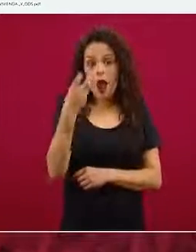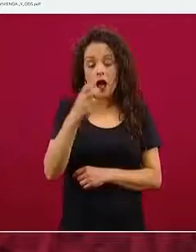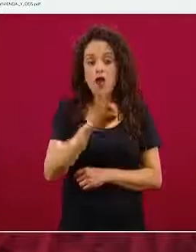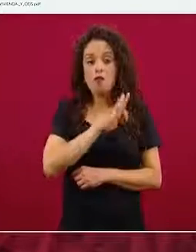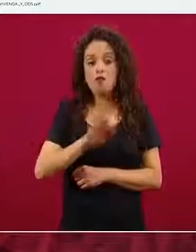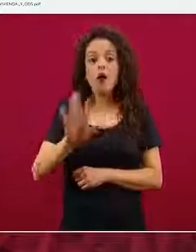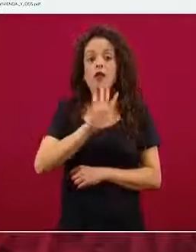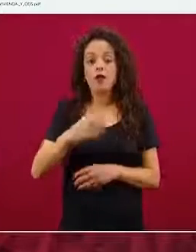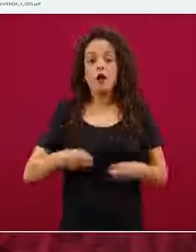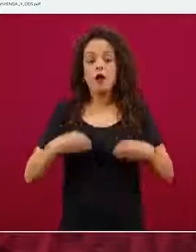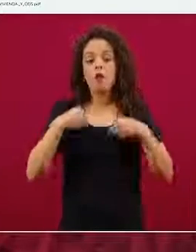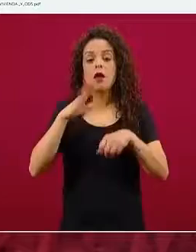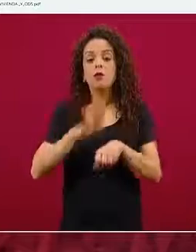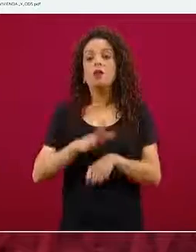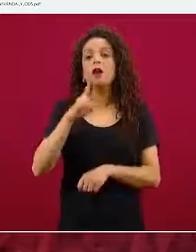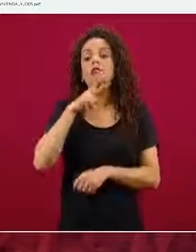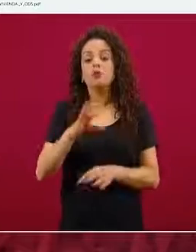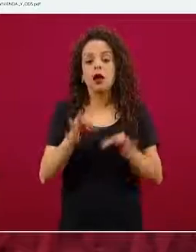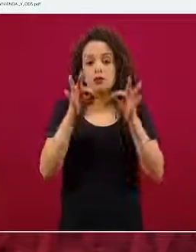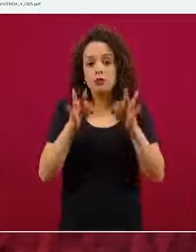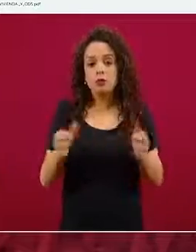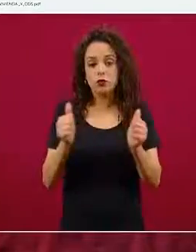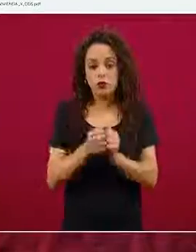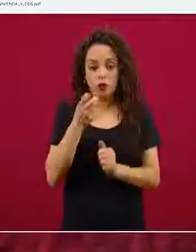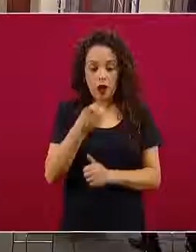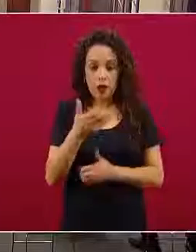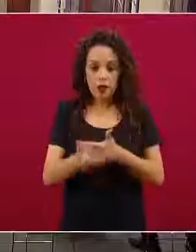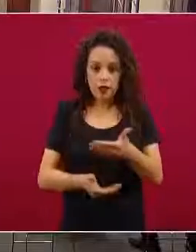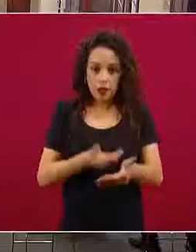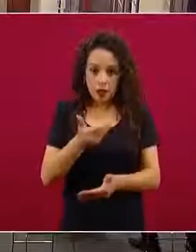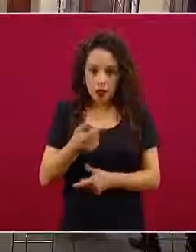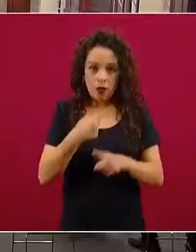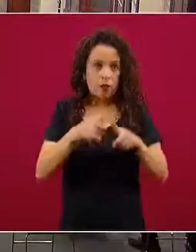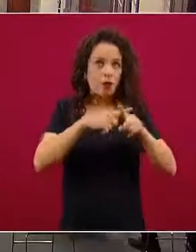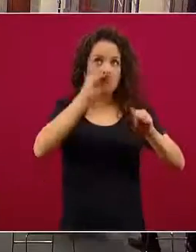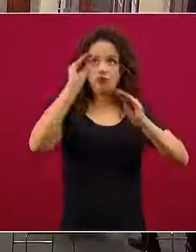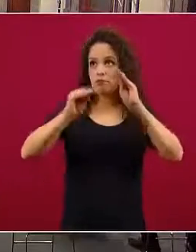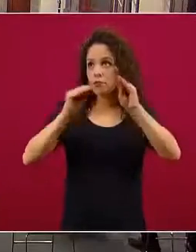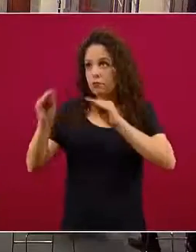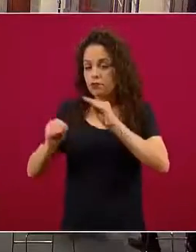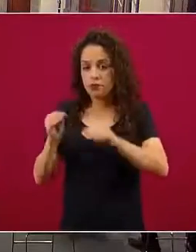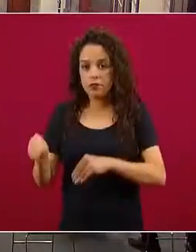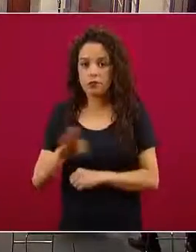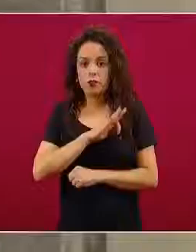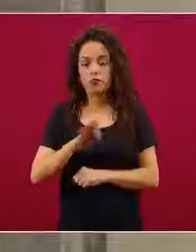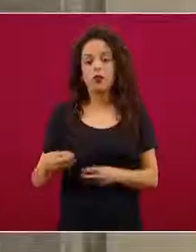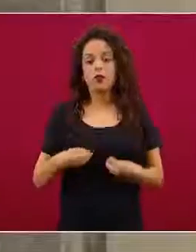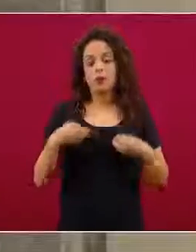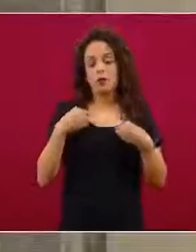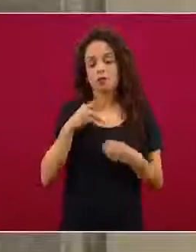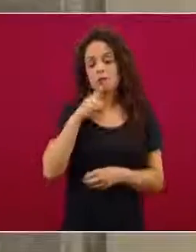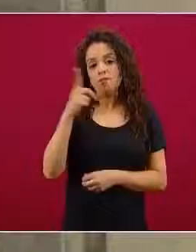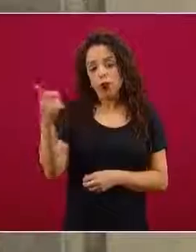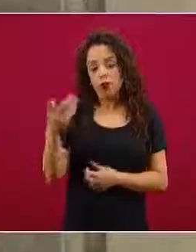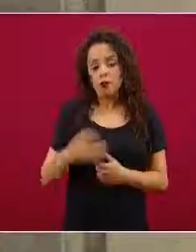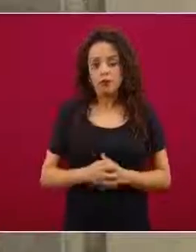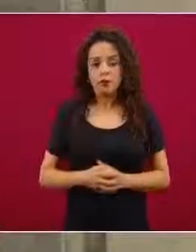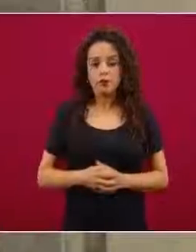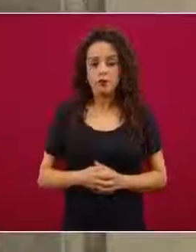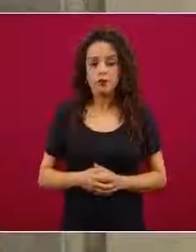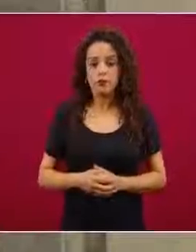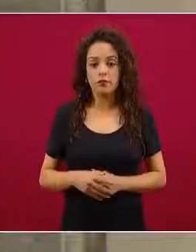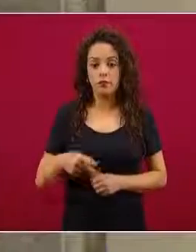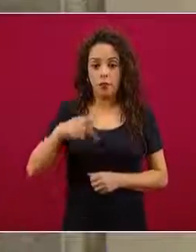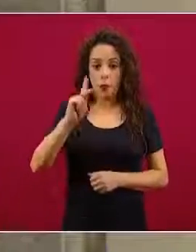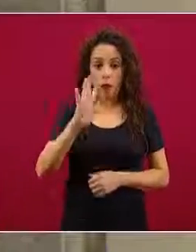consoliden y las familias puedan acceder a estos servicios, equipamientos y a mejorar eventualmente su calidad de vida. Pero todos estos años